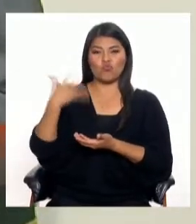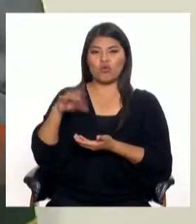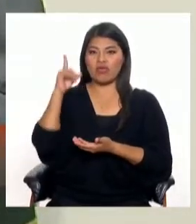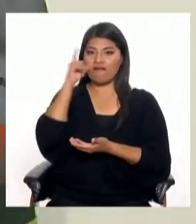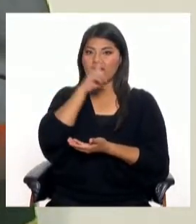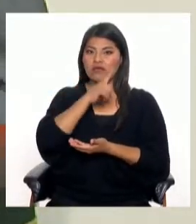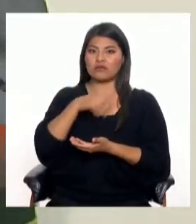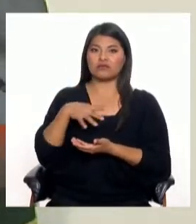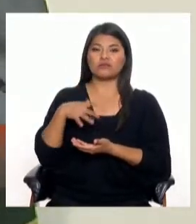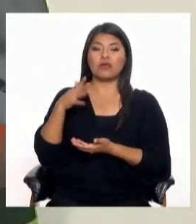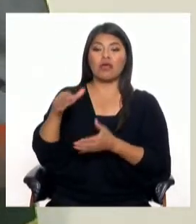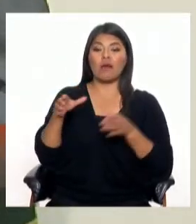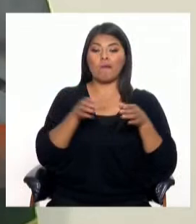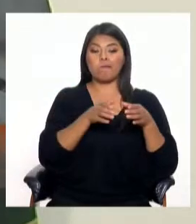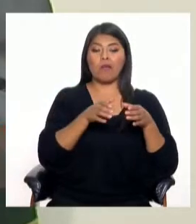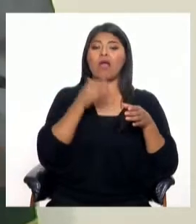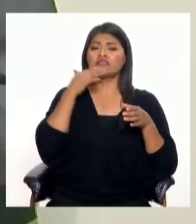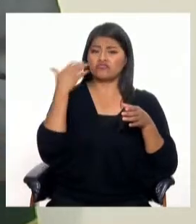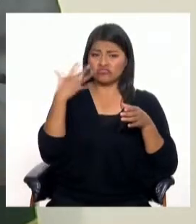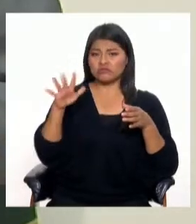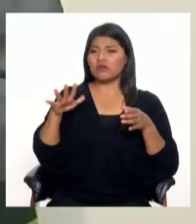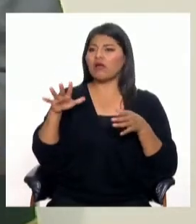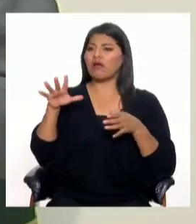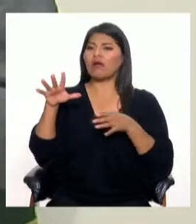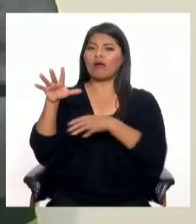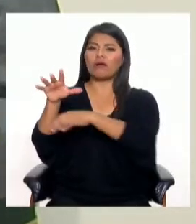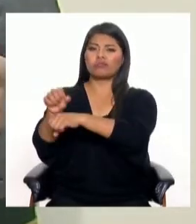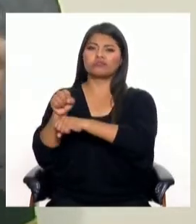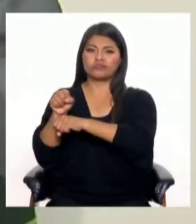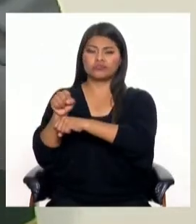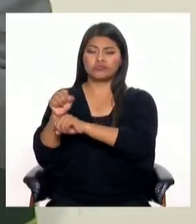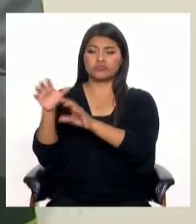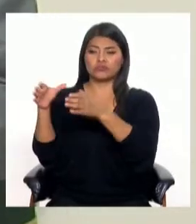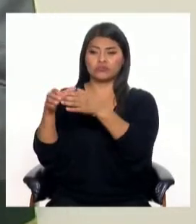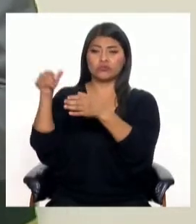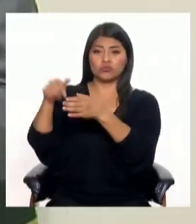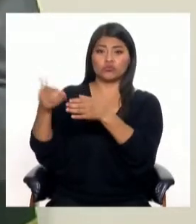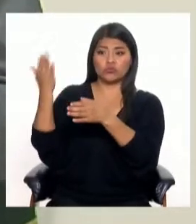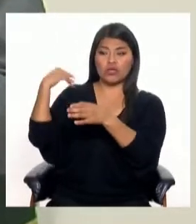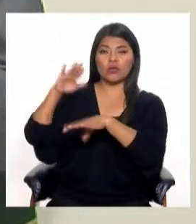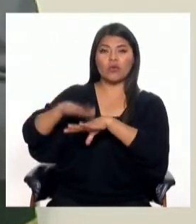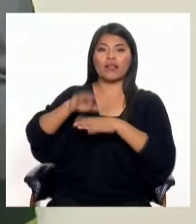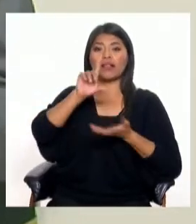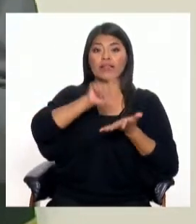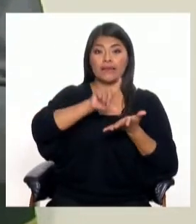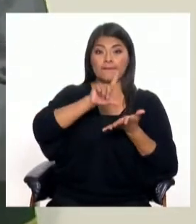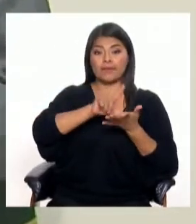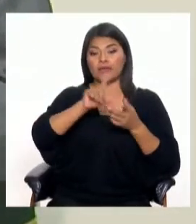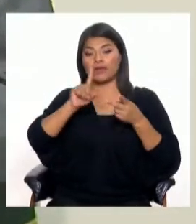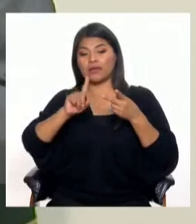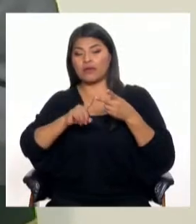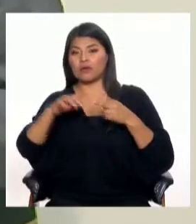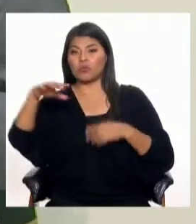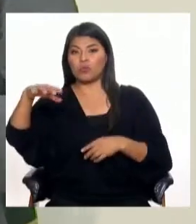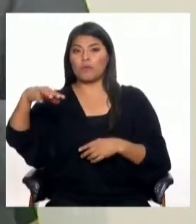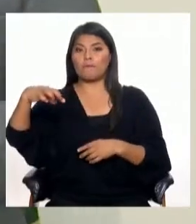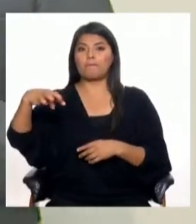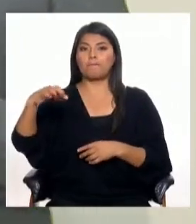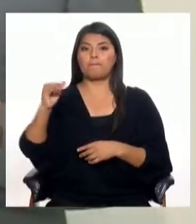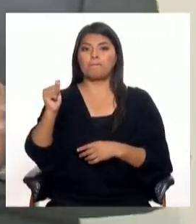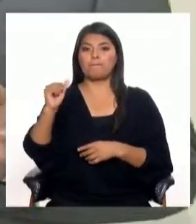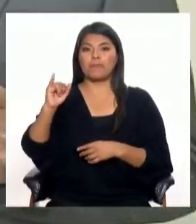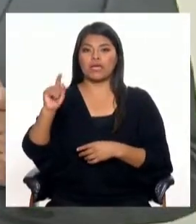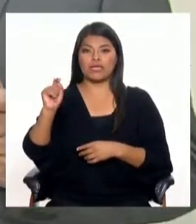y ha capturado a miembros de una banda que tenía como centro de operaciones Lima y Paita. Vamos a conversar con